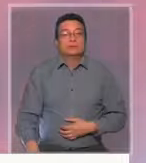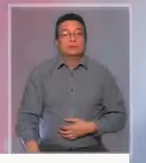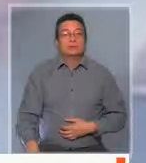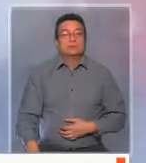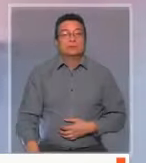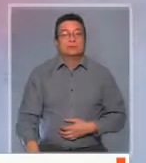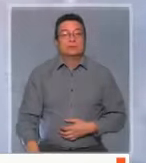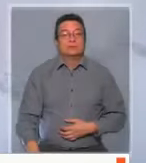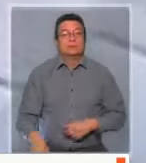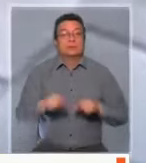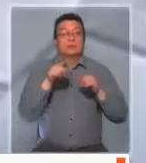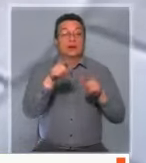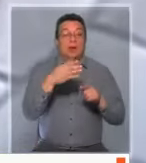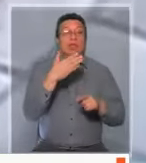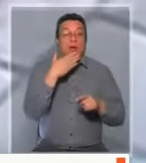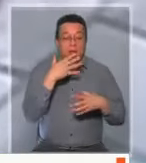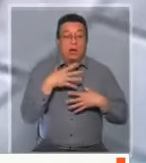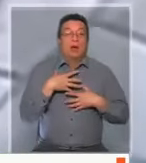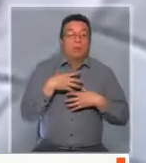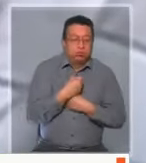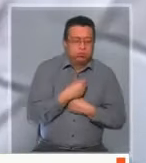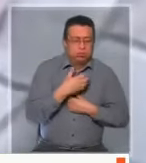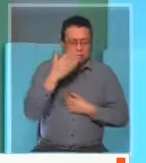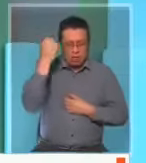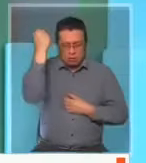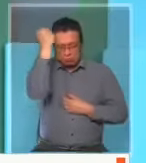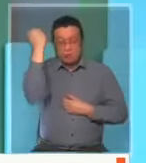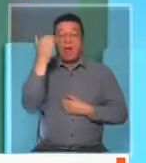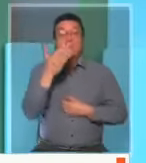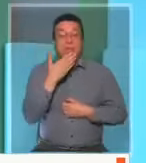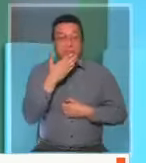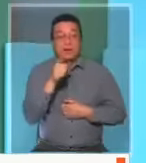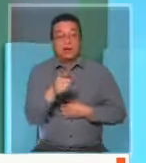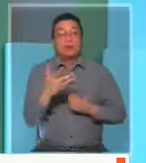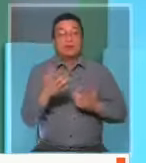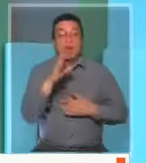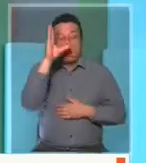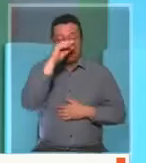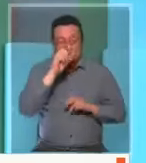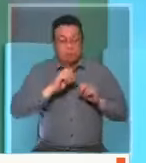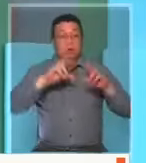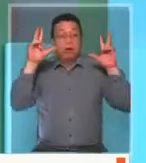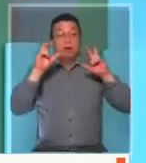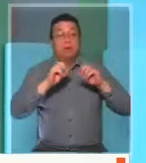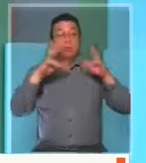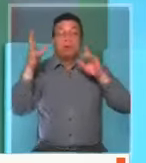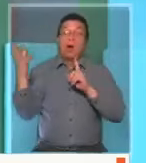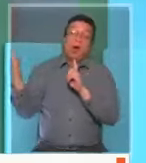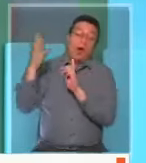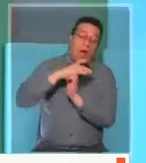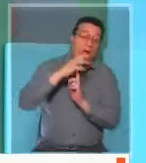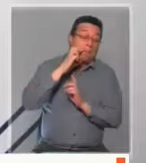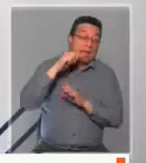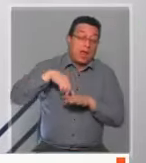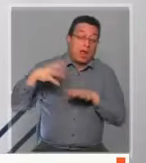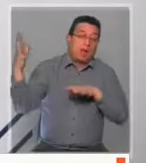Y para él también ha sido frustrante, traumante también, porque igual en la noche despierta, que se le cayó un mueble en la